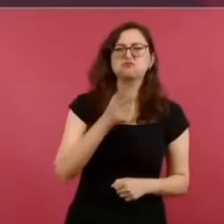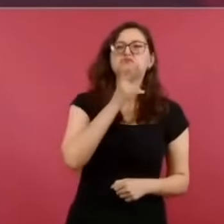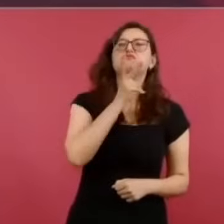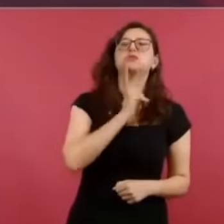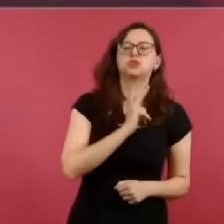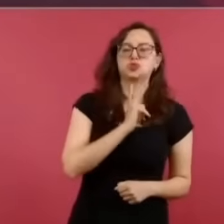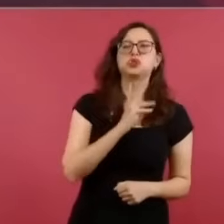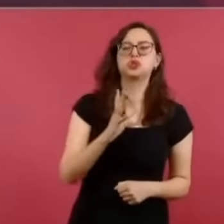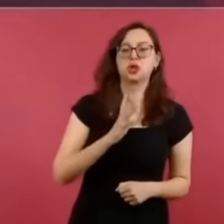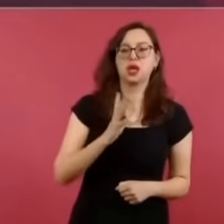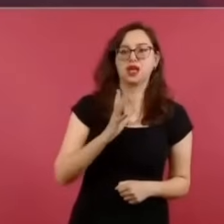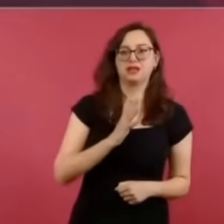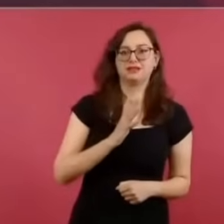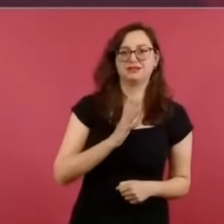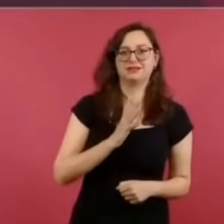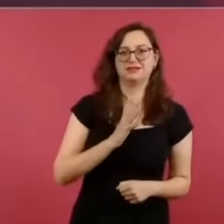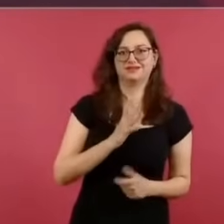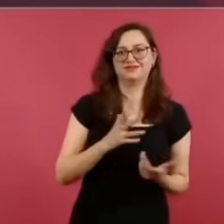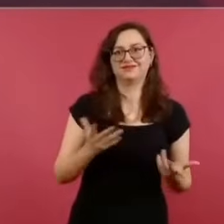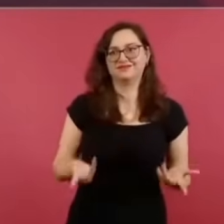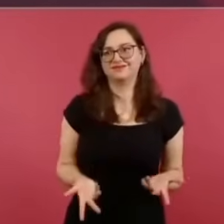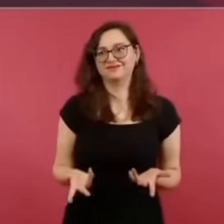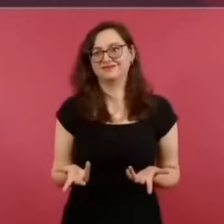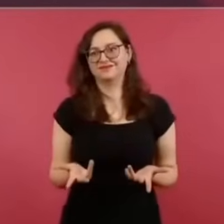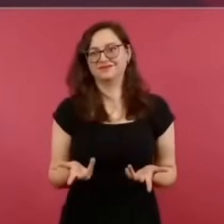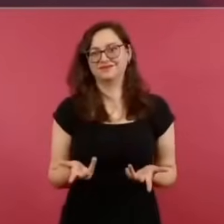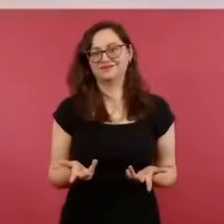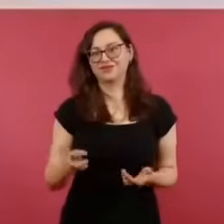de 200.